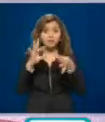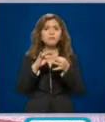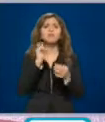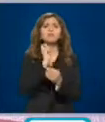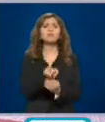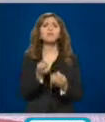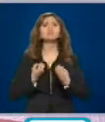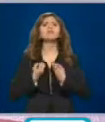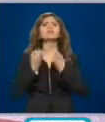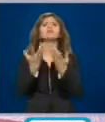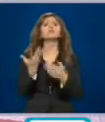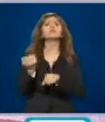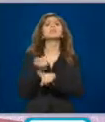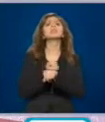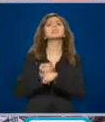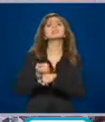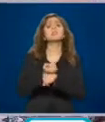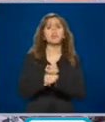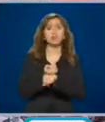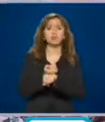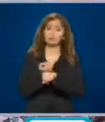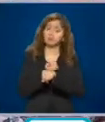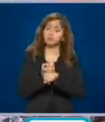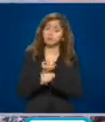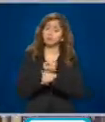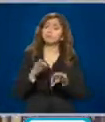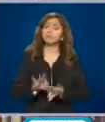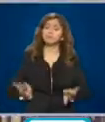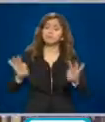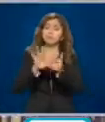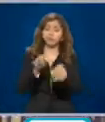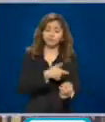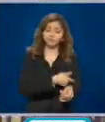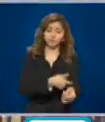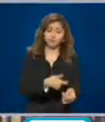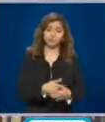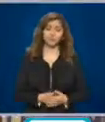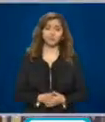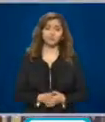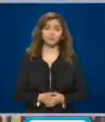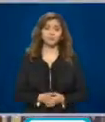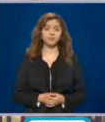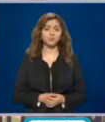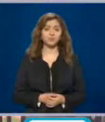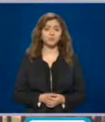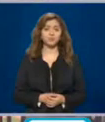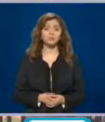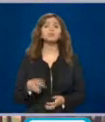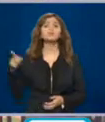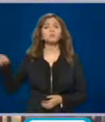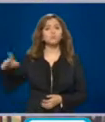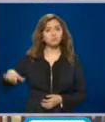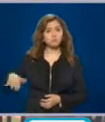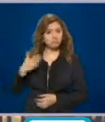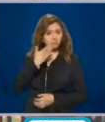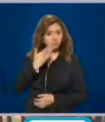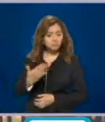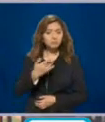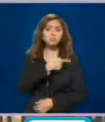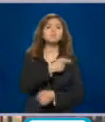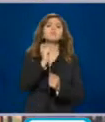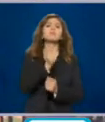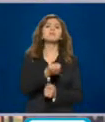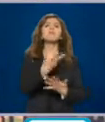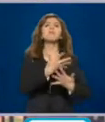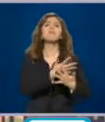donar sangre. Muy importante. Muy ¿verdad? importante. Sí, es un proceso, es un acto de amor, como decías. El